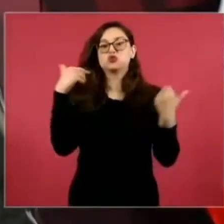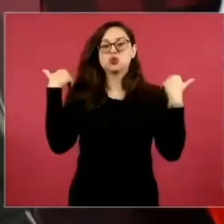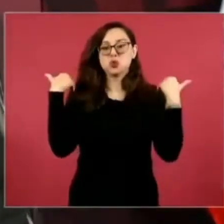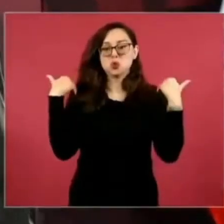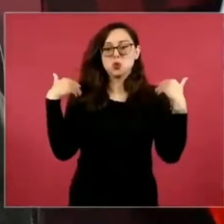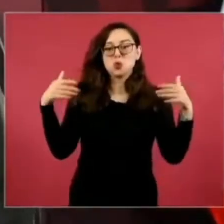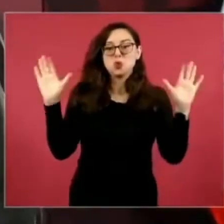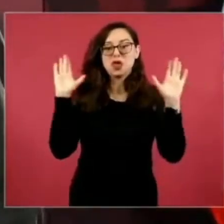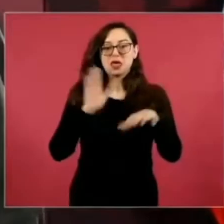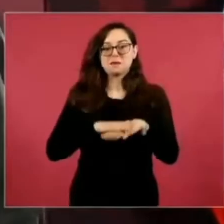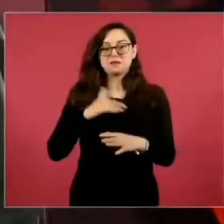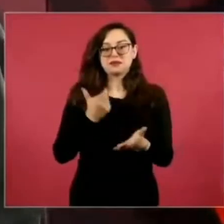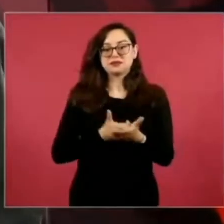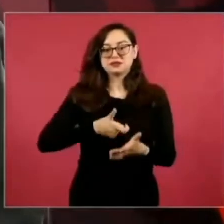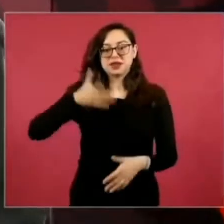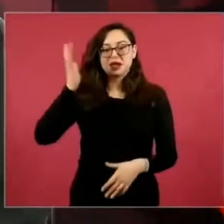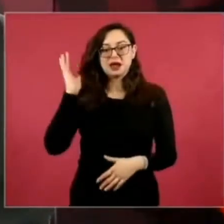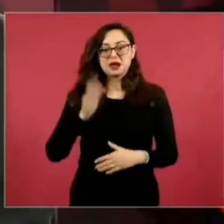luz.